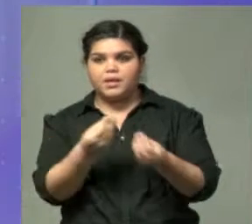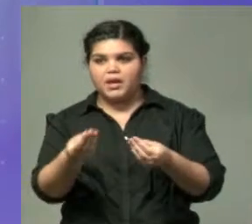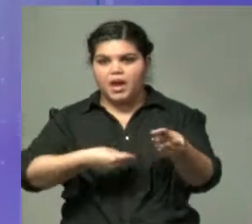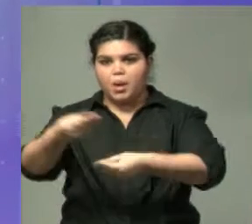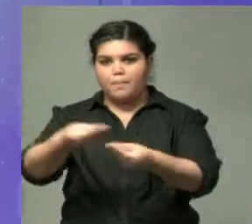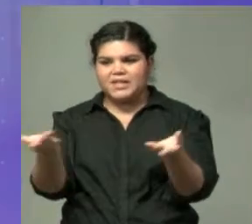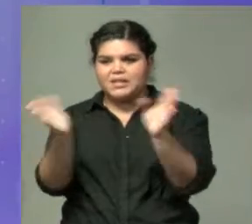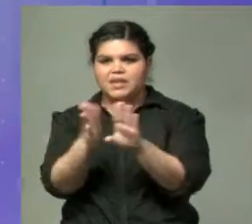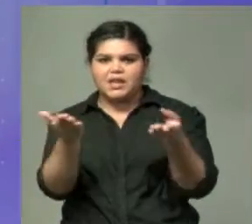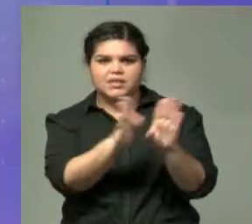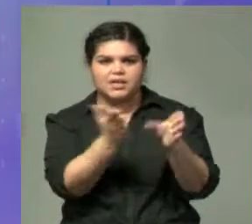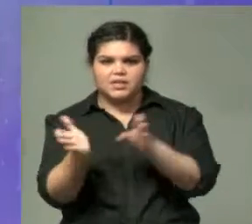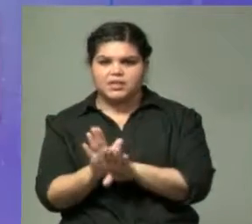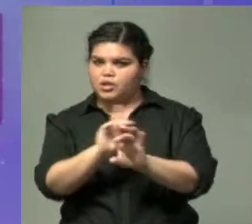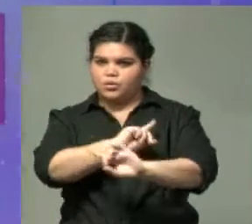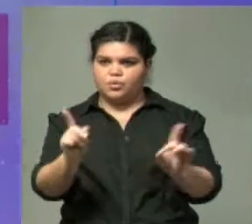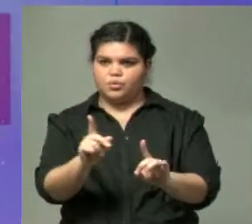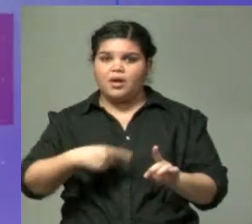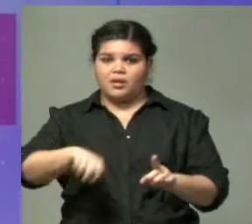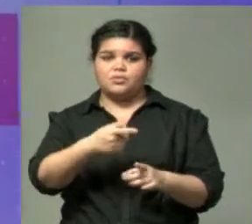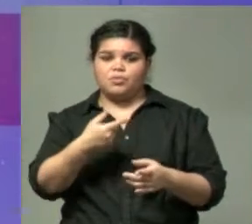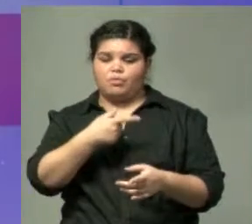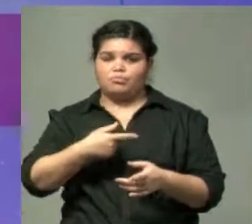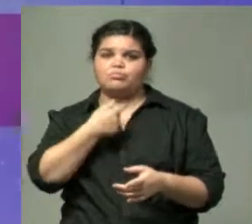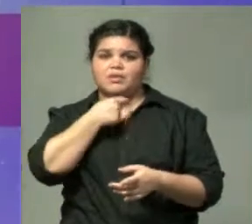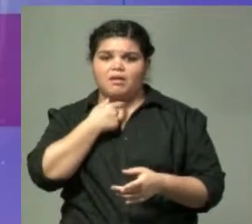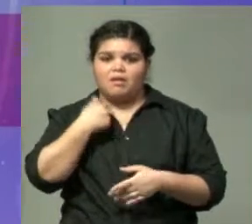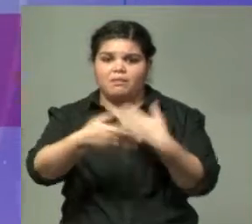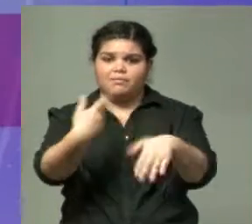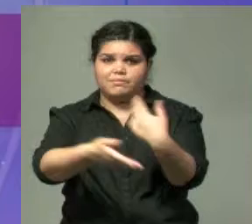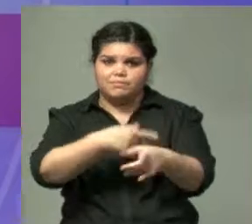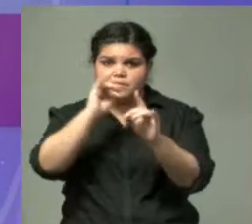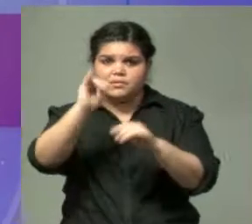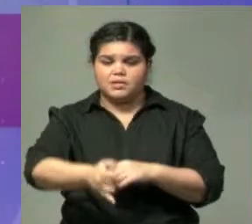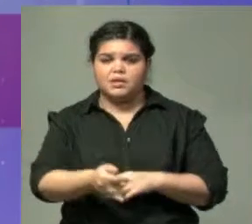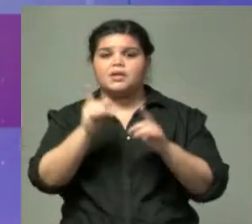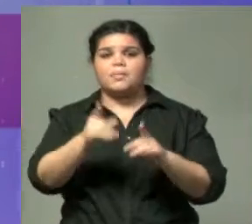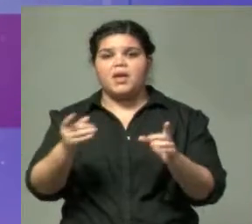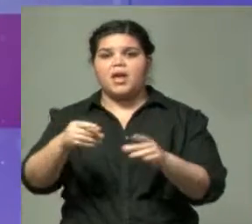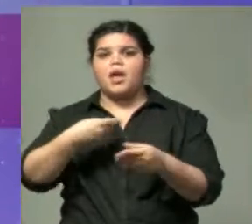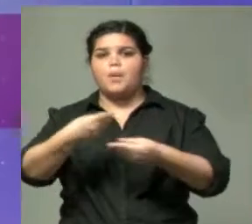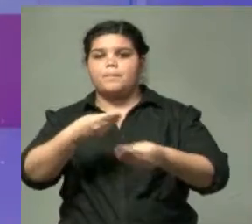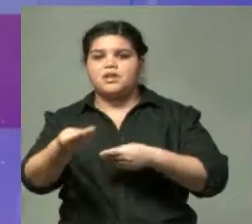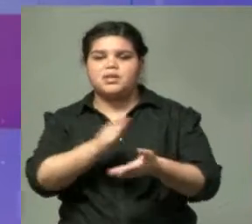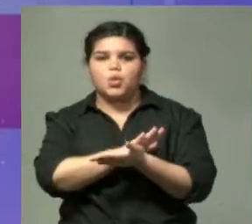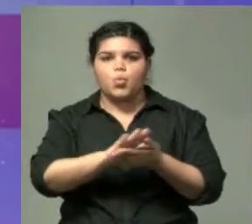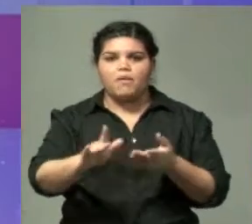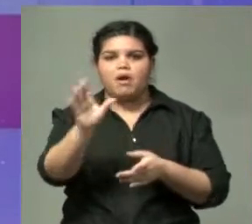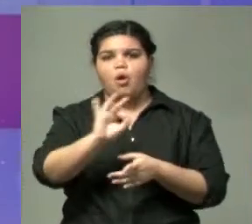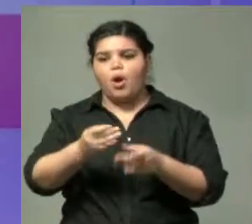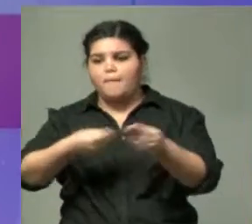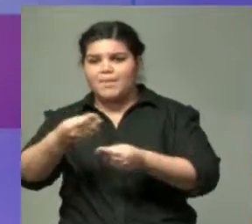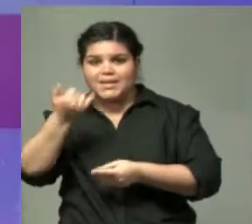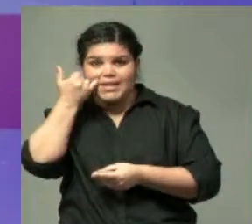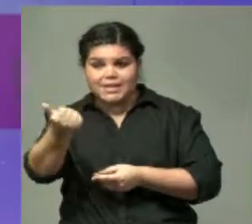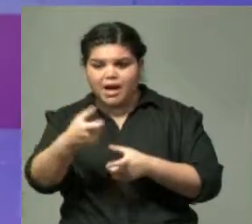cierre. Eso es lo que todos querríamos. Y por supuesto mucho más a que vengan nuevas o crezcan las que tenemos.